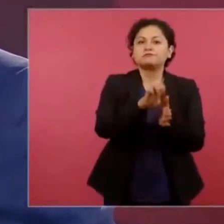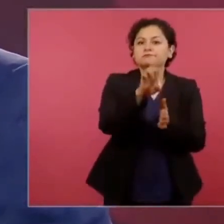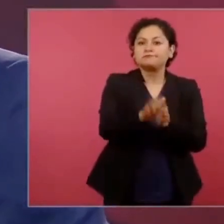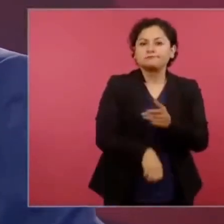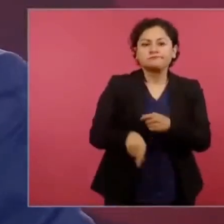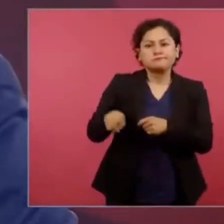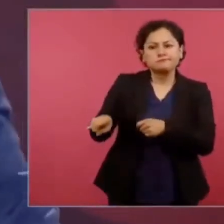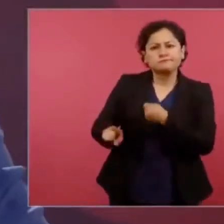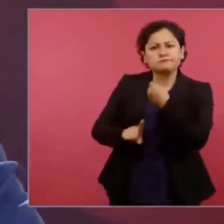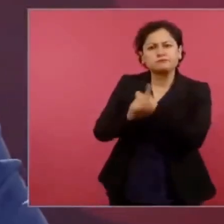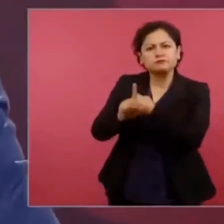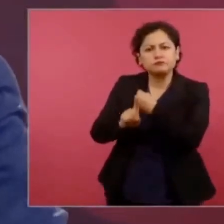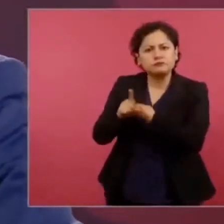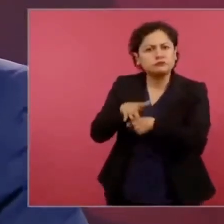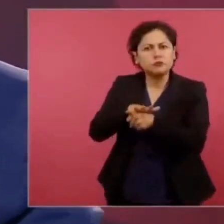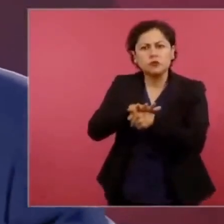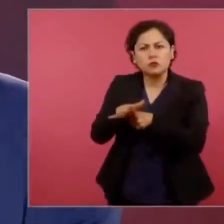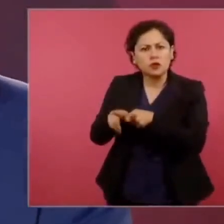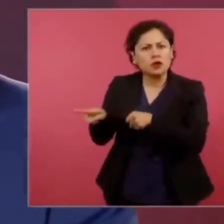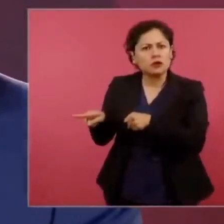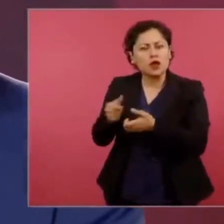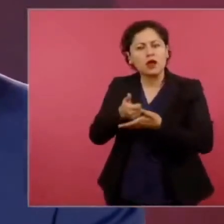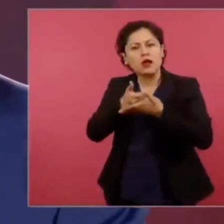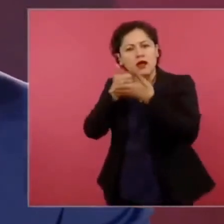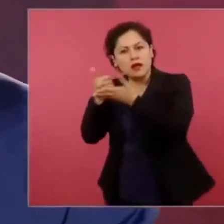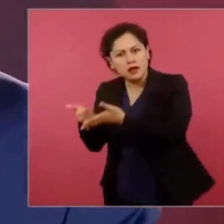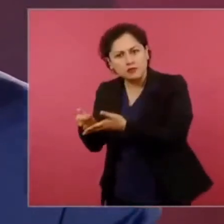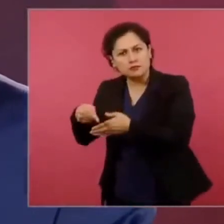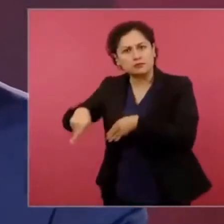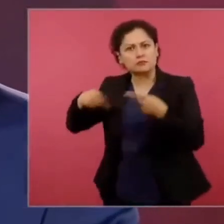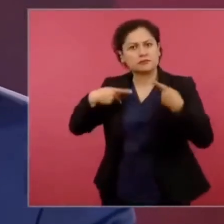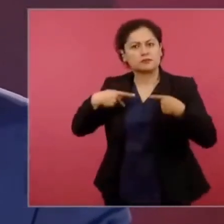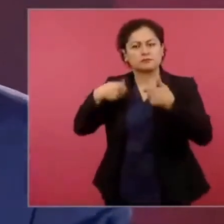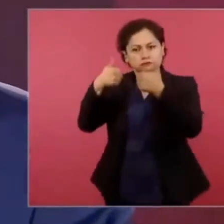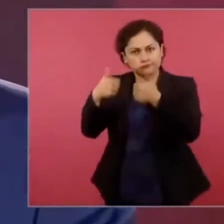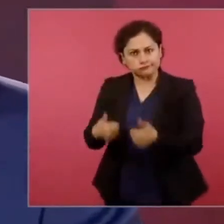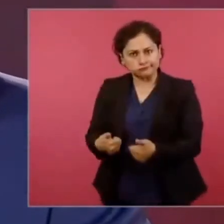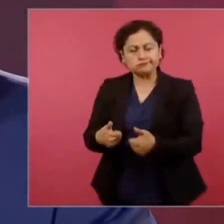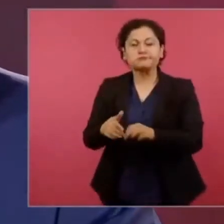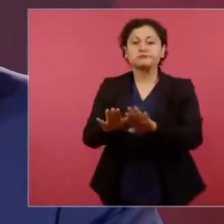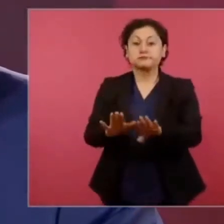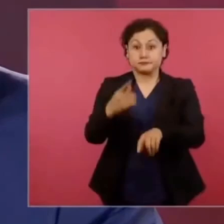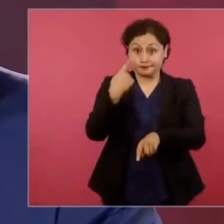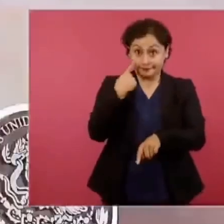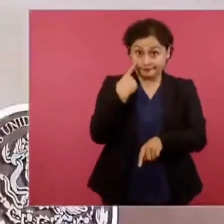Tuvimos una crisis en la frontera norte en diciembre